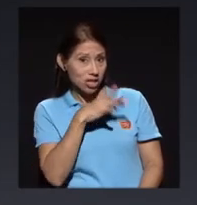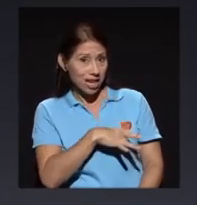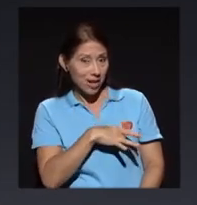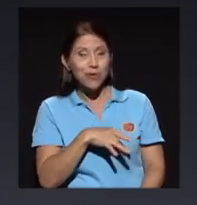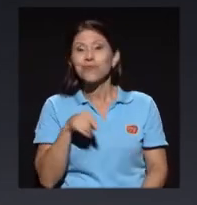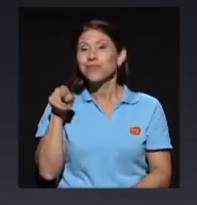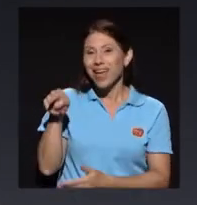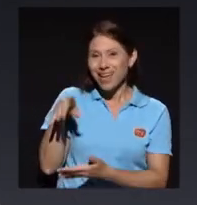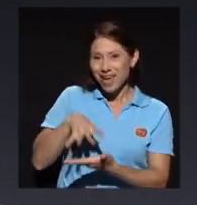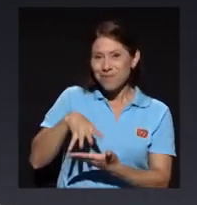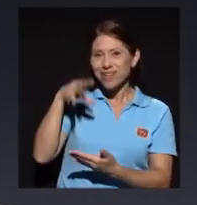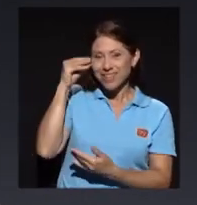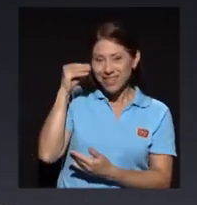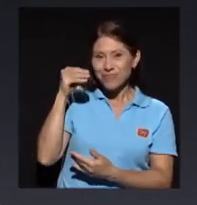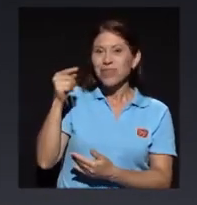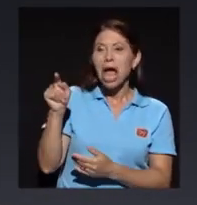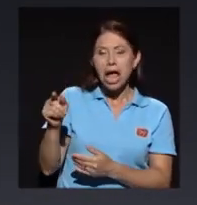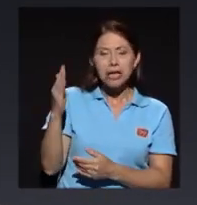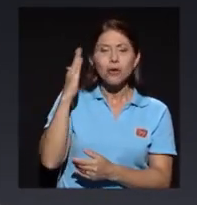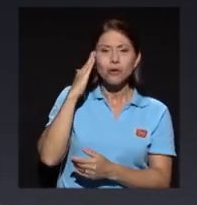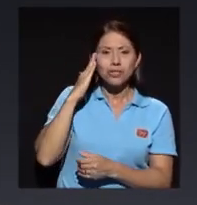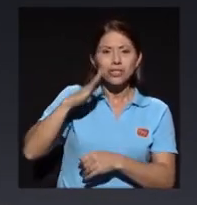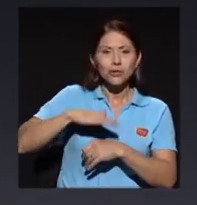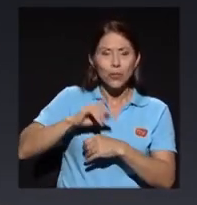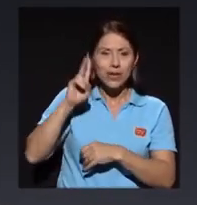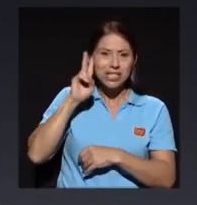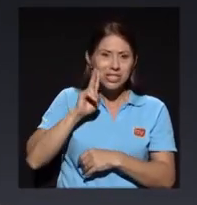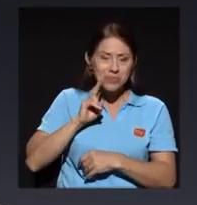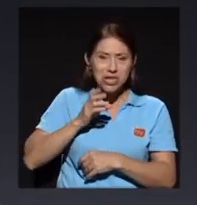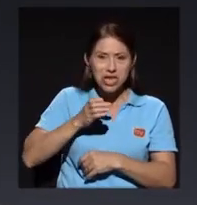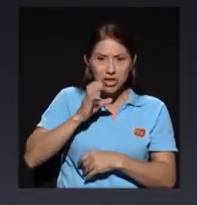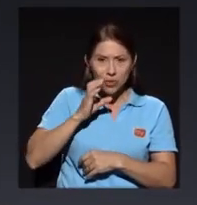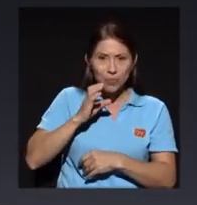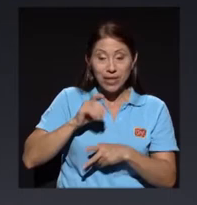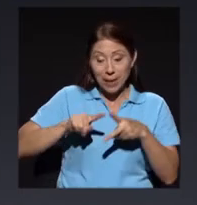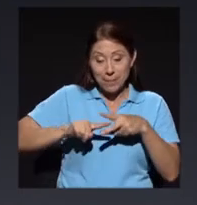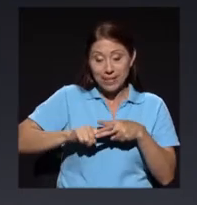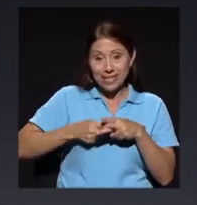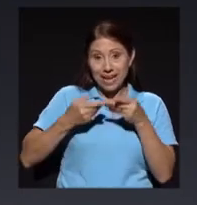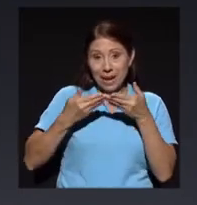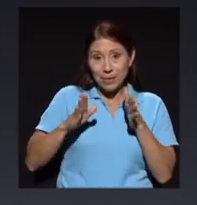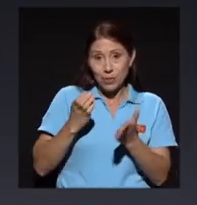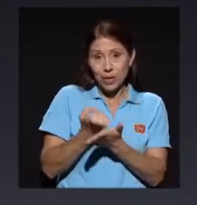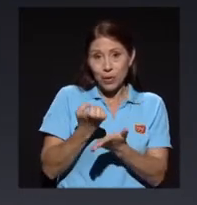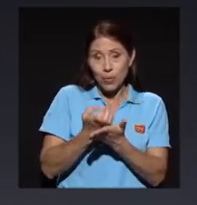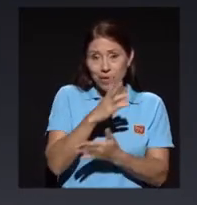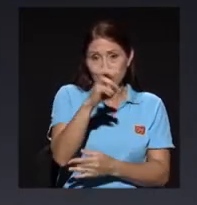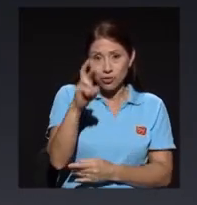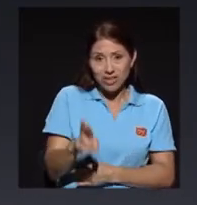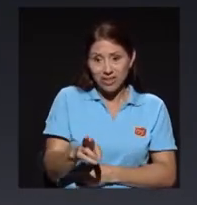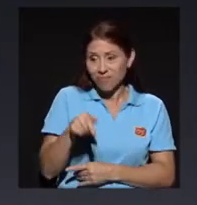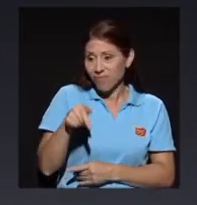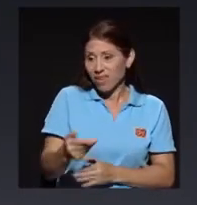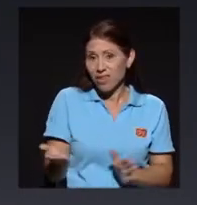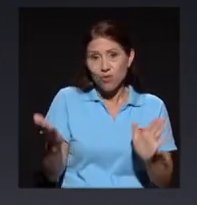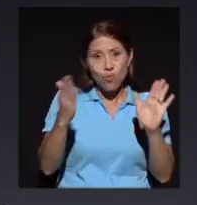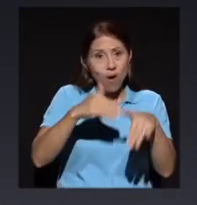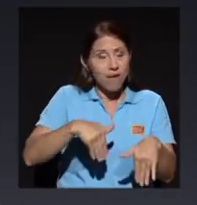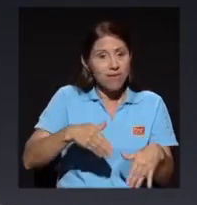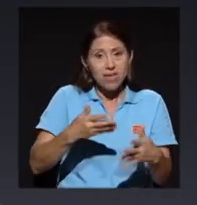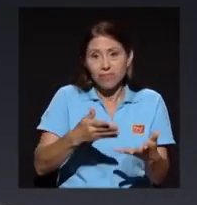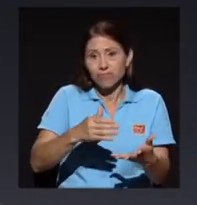vino. En ese tiempo apenas empezaba la apertura económica en Costa Rica y no teníamos importaciones uh-huh. de